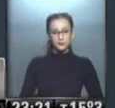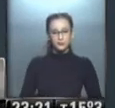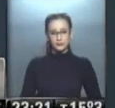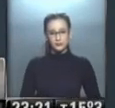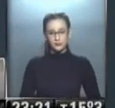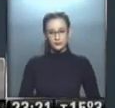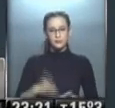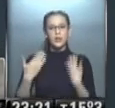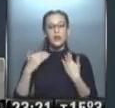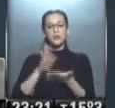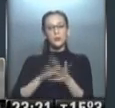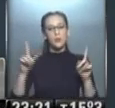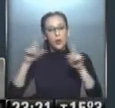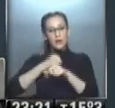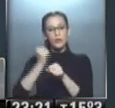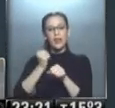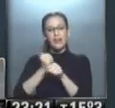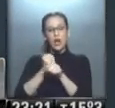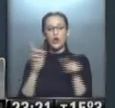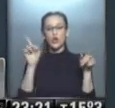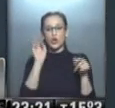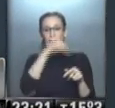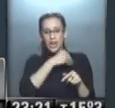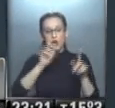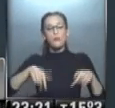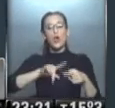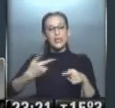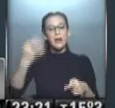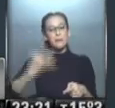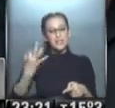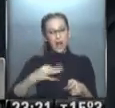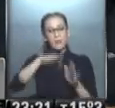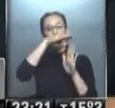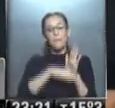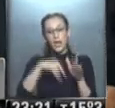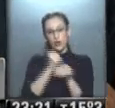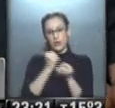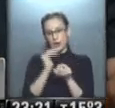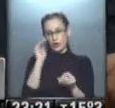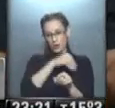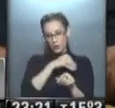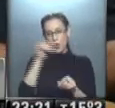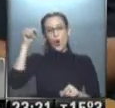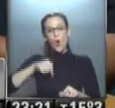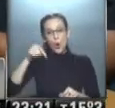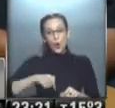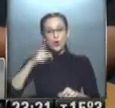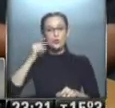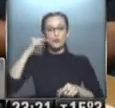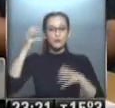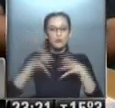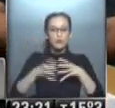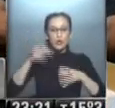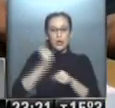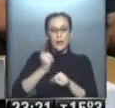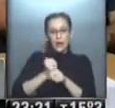la problemática del trabajo no registrado y políticas concretas para reducirlo. Hoy hay una clase trabajadora que